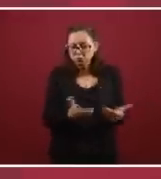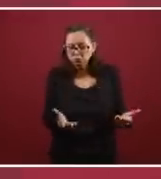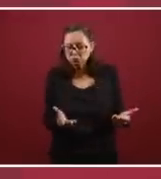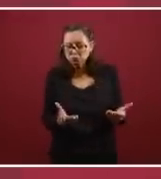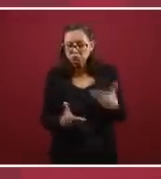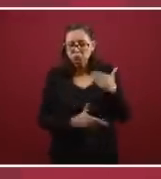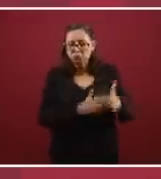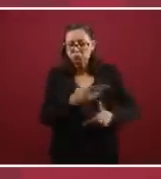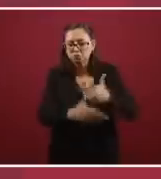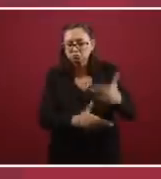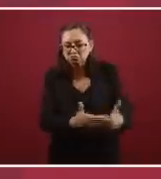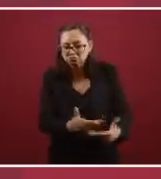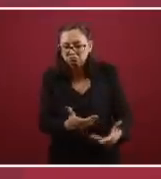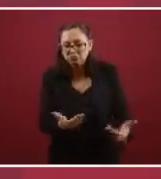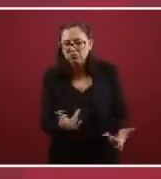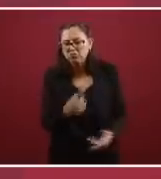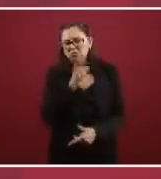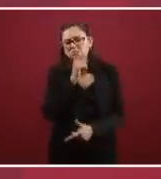llevado a la práctica.